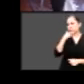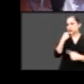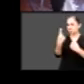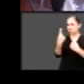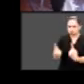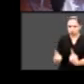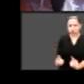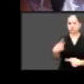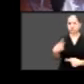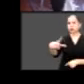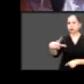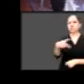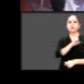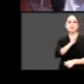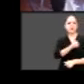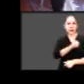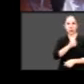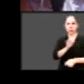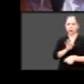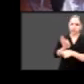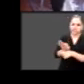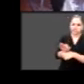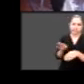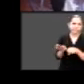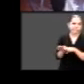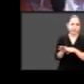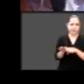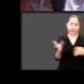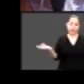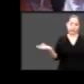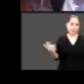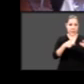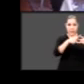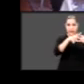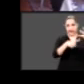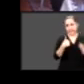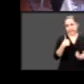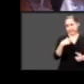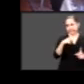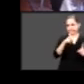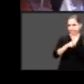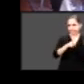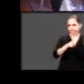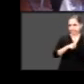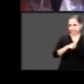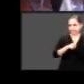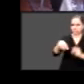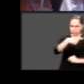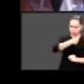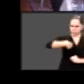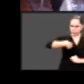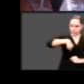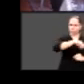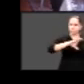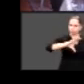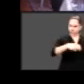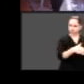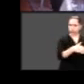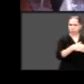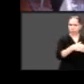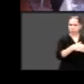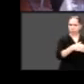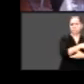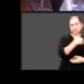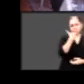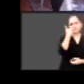preguntas que están abiertas y que desde luego nosotros como colectivo estamos dispuestos a seguir trabajando en la construcción de